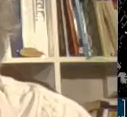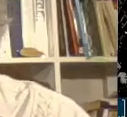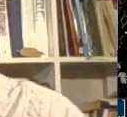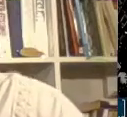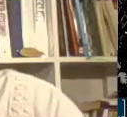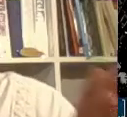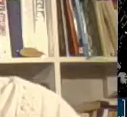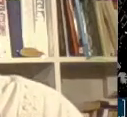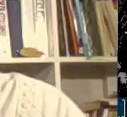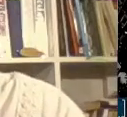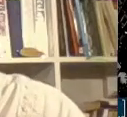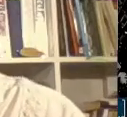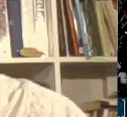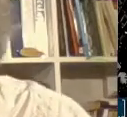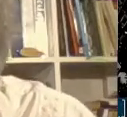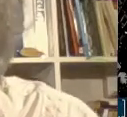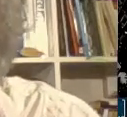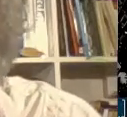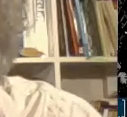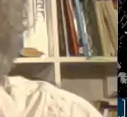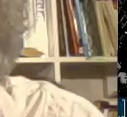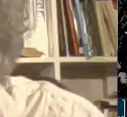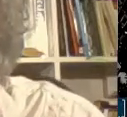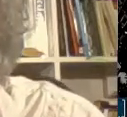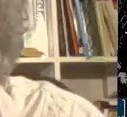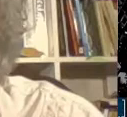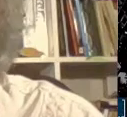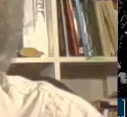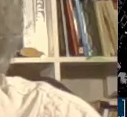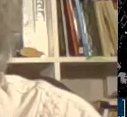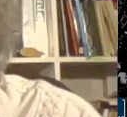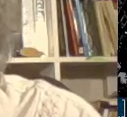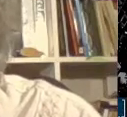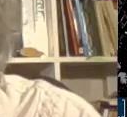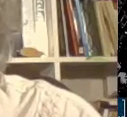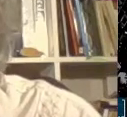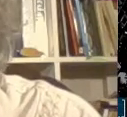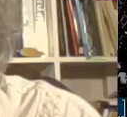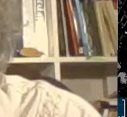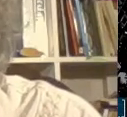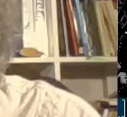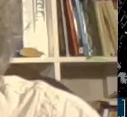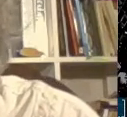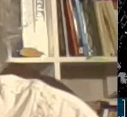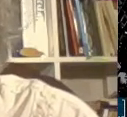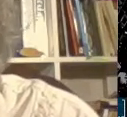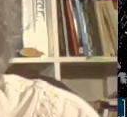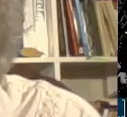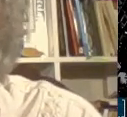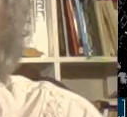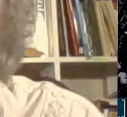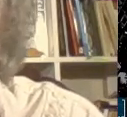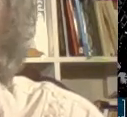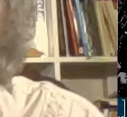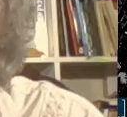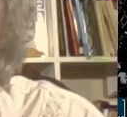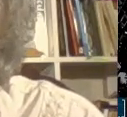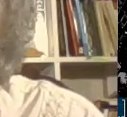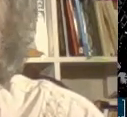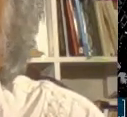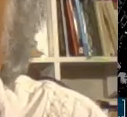es el universo de casos desde que empezó esto hace 100 días. Entonces estamos aprendiendo a leer también las conferencias